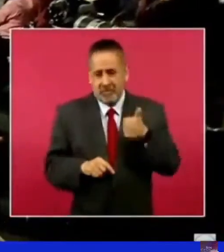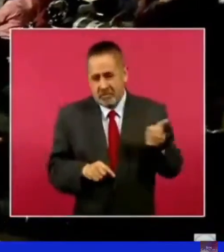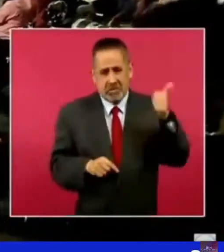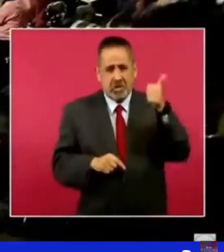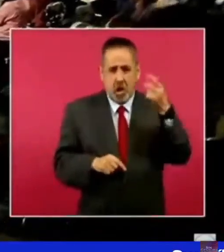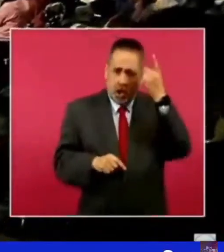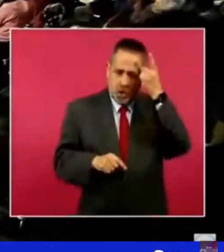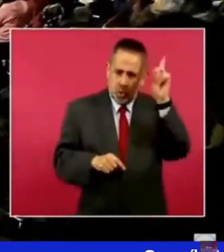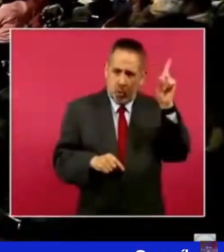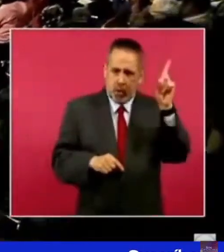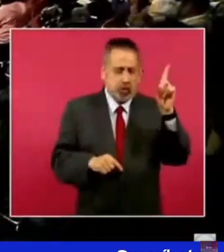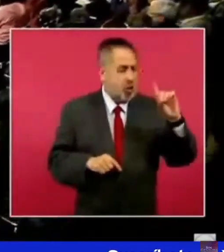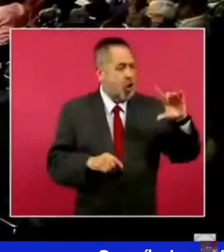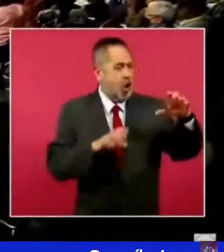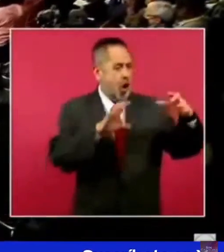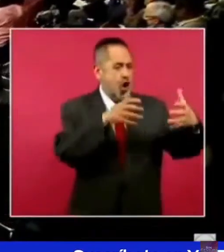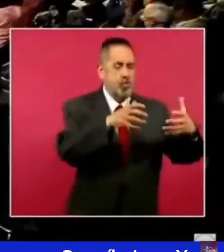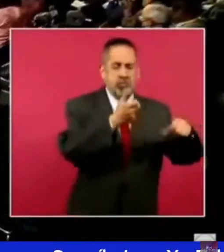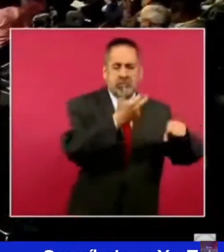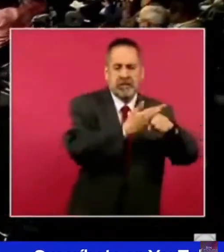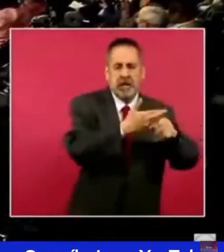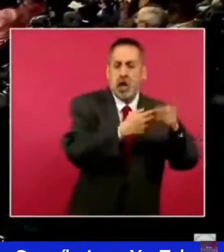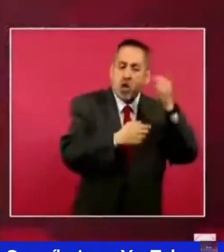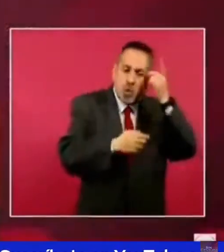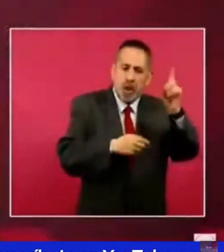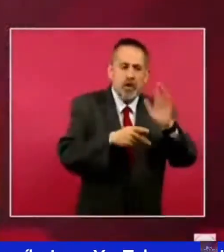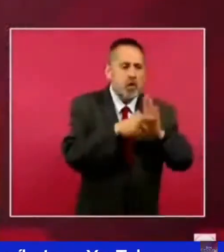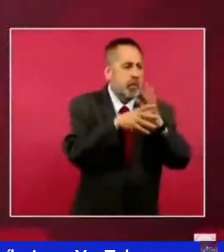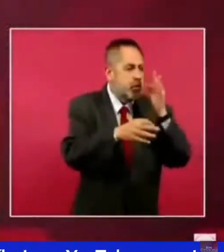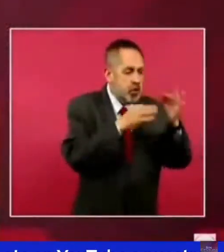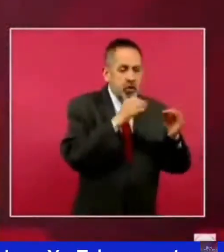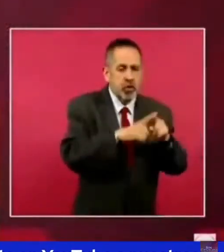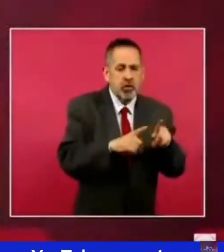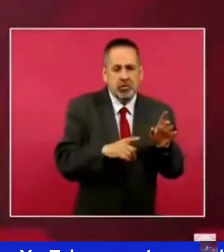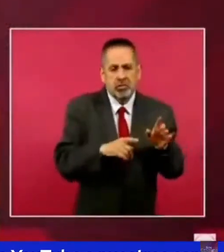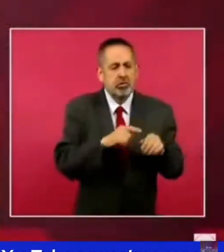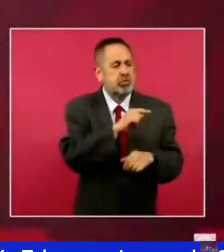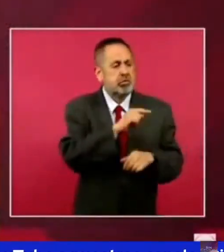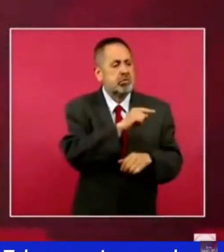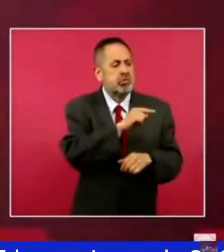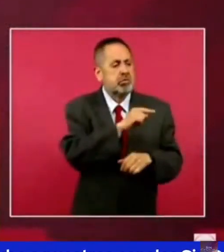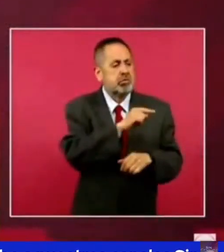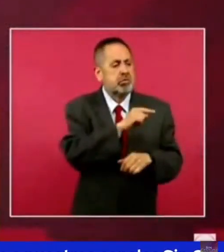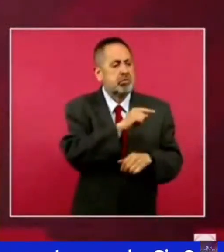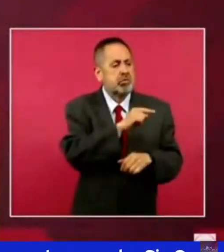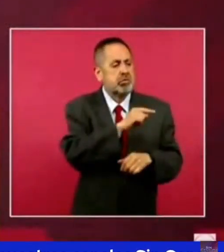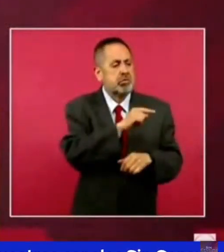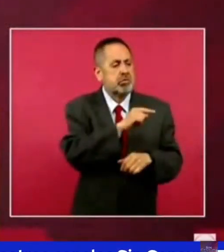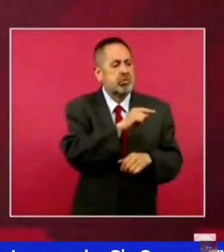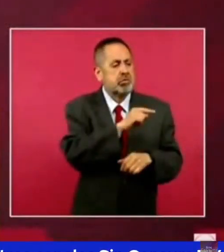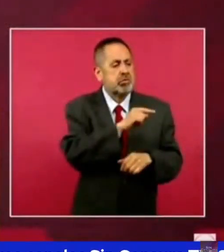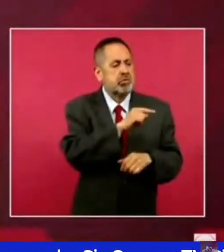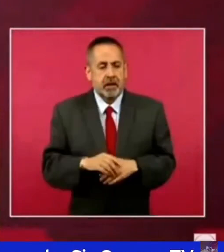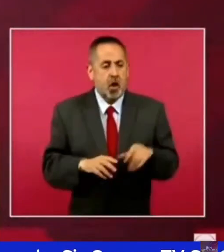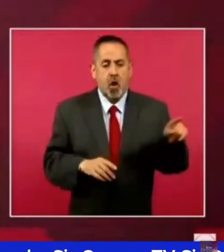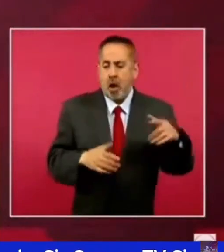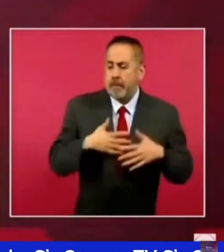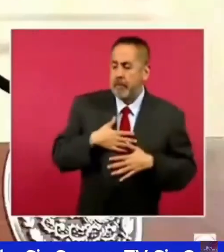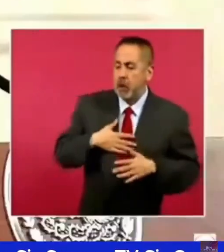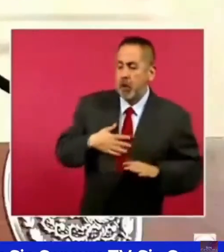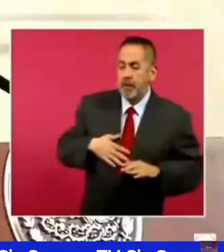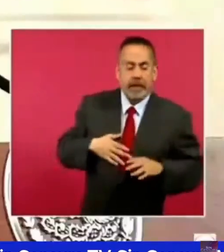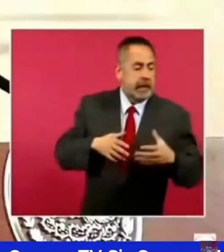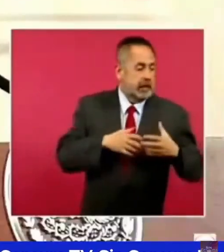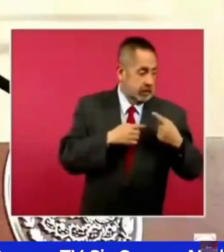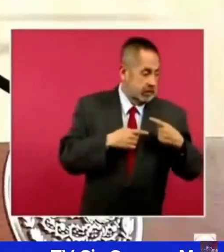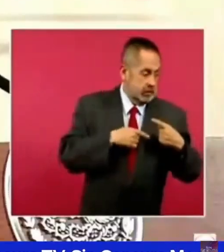son los empresarios de los medios, o los dueños de los medios, o los intereses de